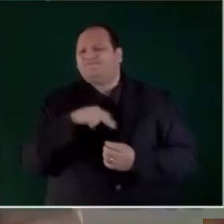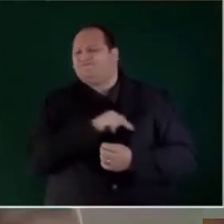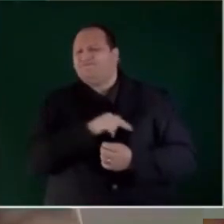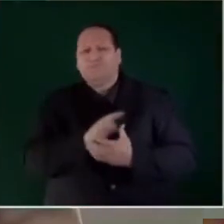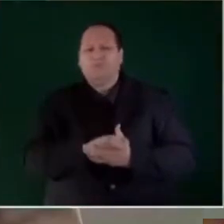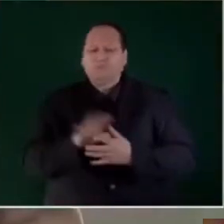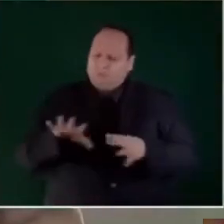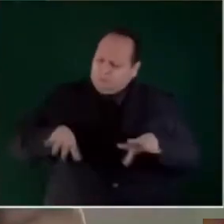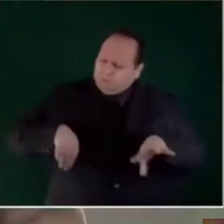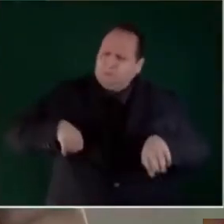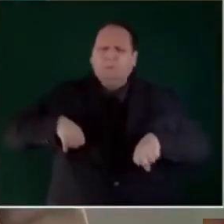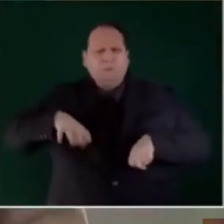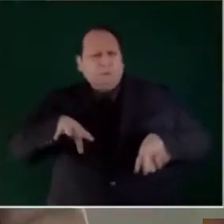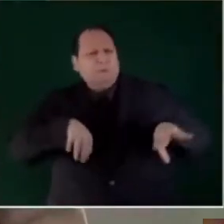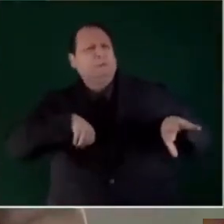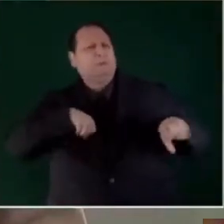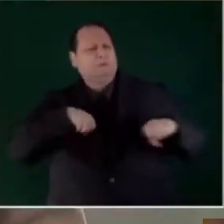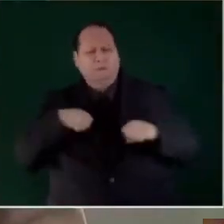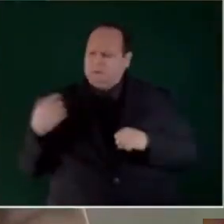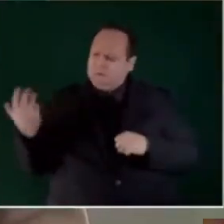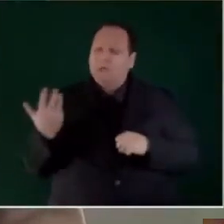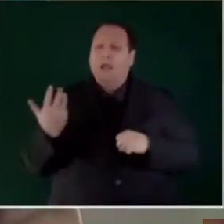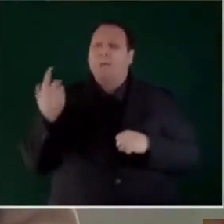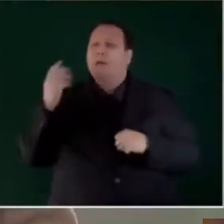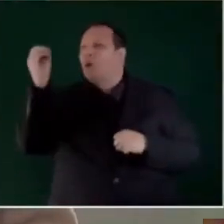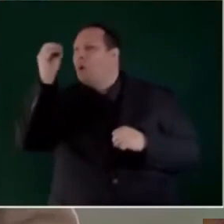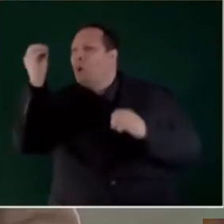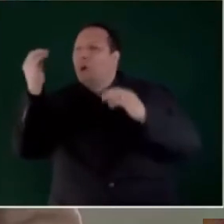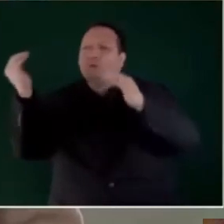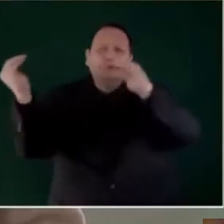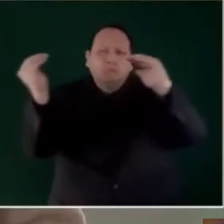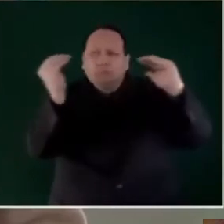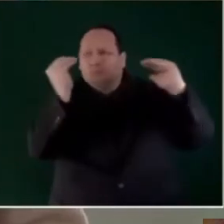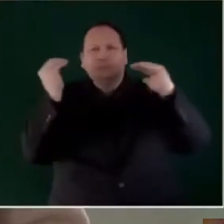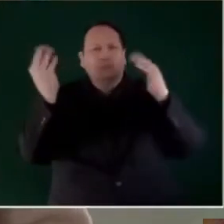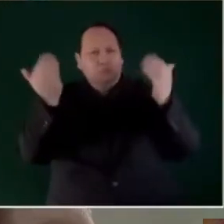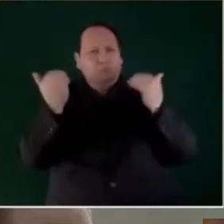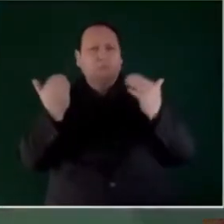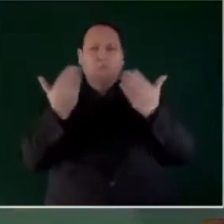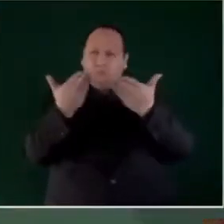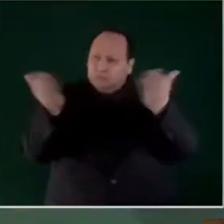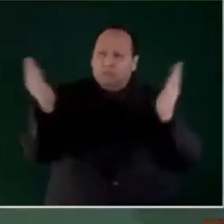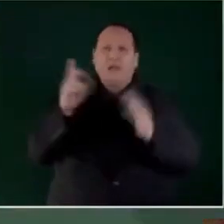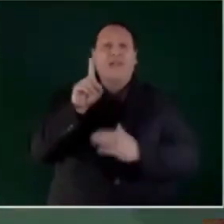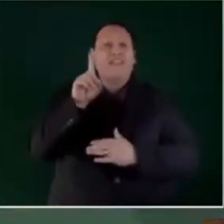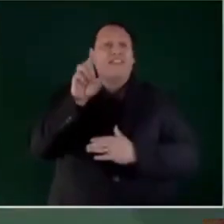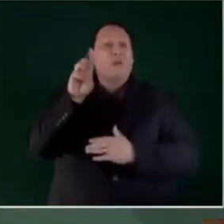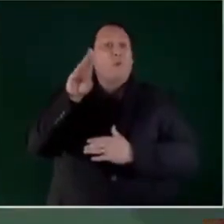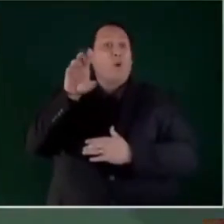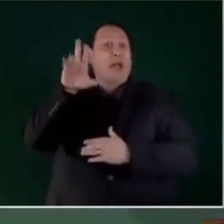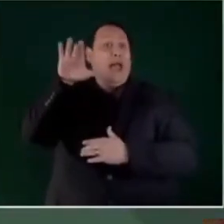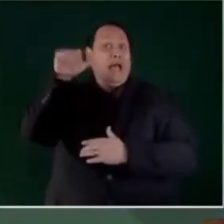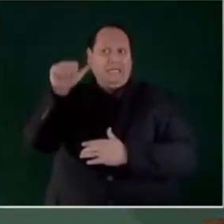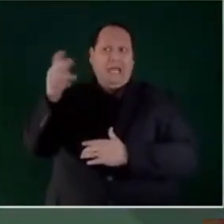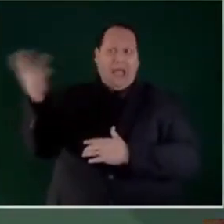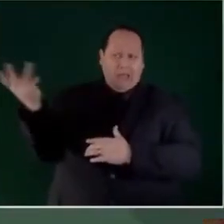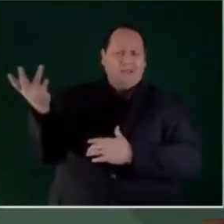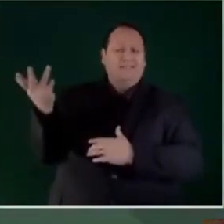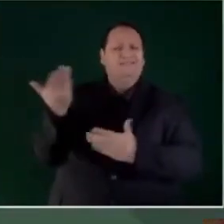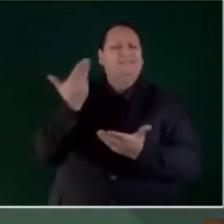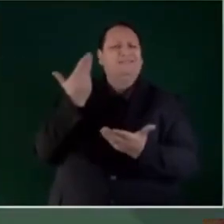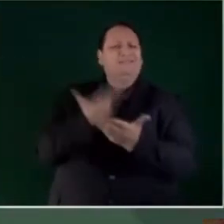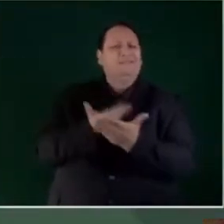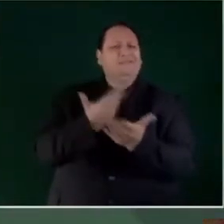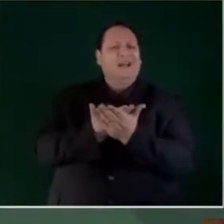estemos luchando porque haya democracia en la vida pública. Y esto también debe de traducirse